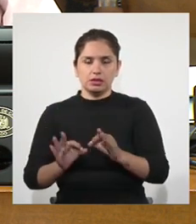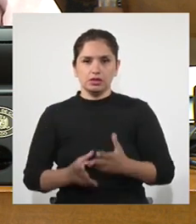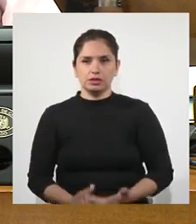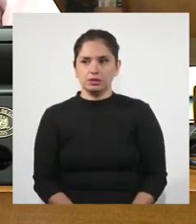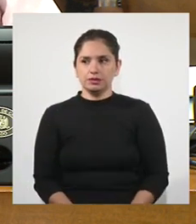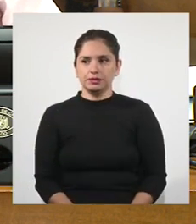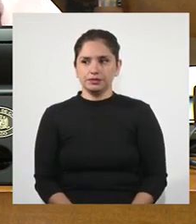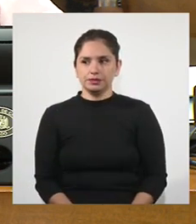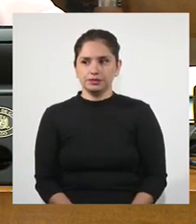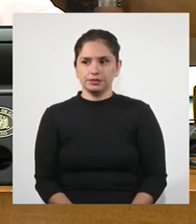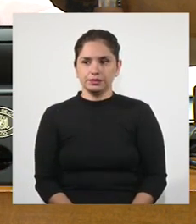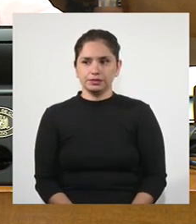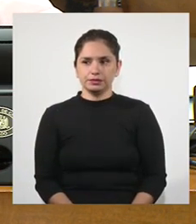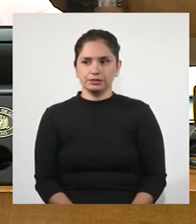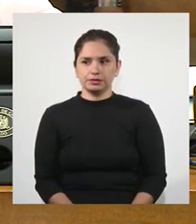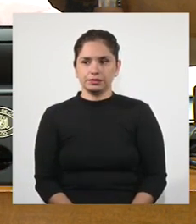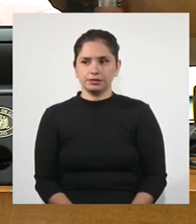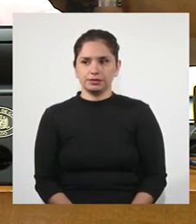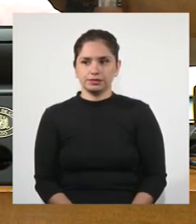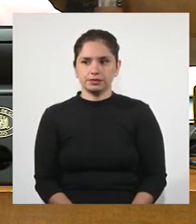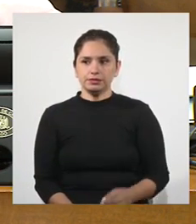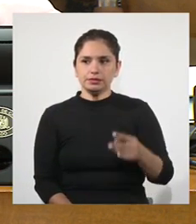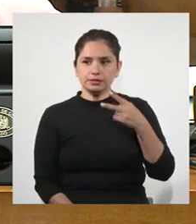No, sí, lo pido. Por eso.